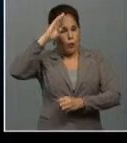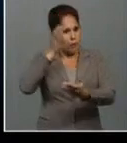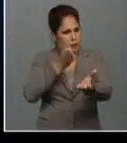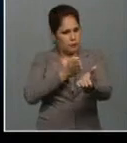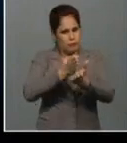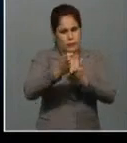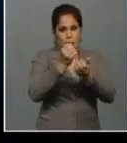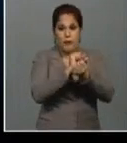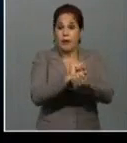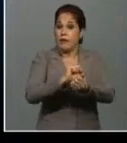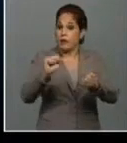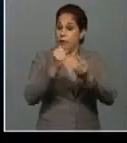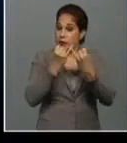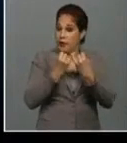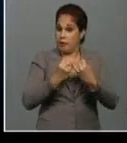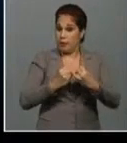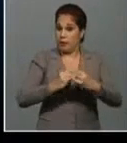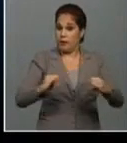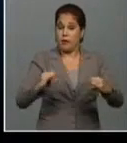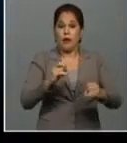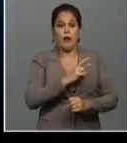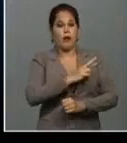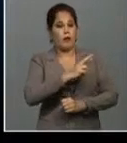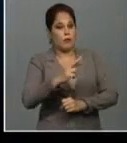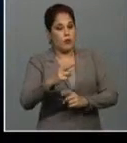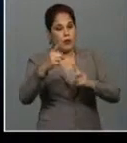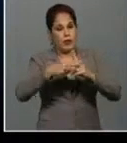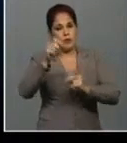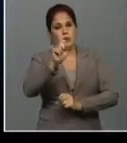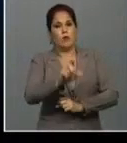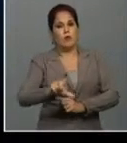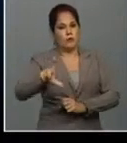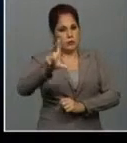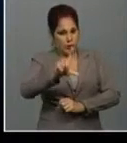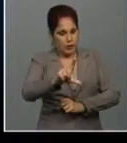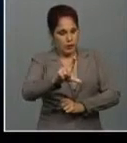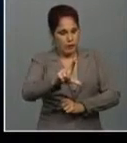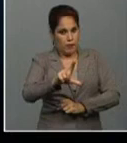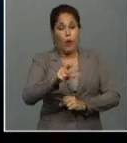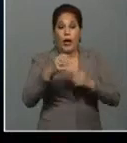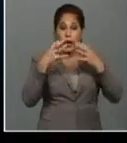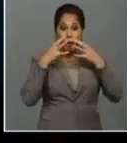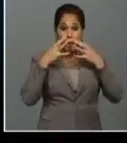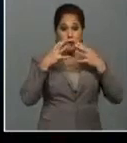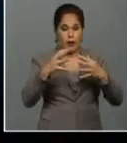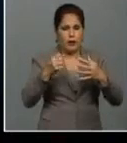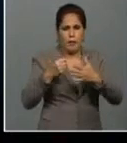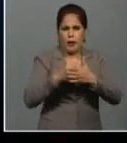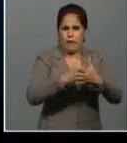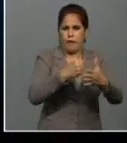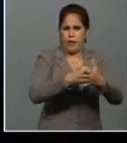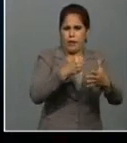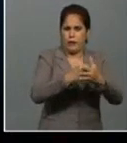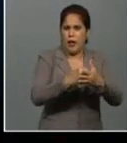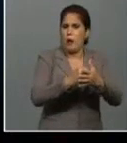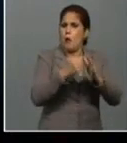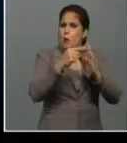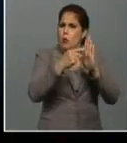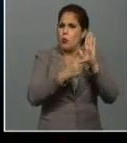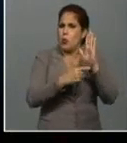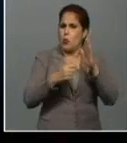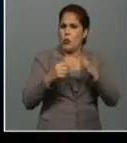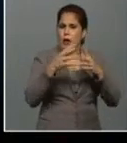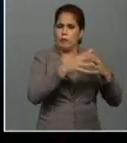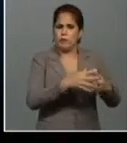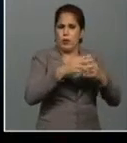mantener la soberanía la independencia la revolución y el socialismo escudo inderrotable para enfrentar las innumerables